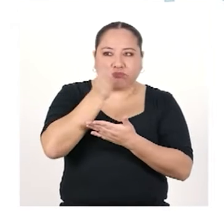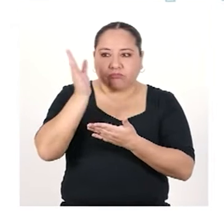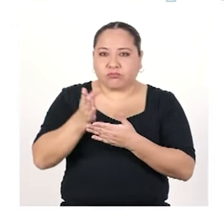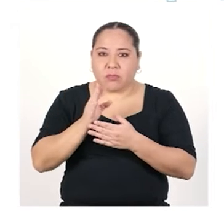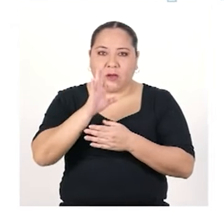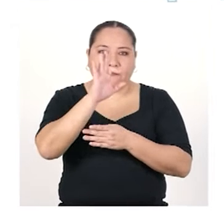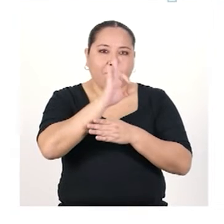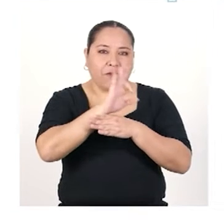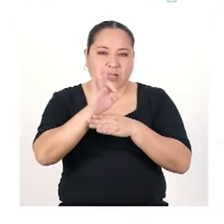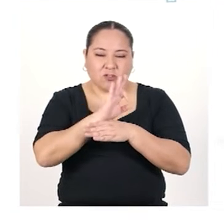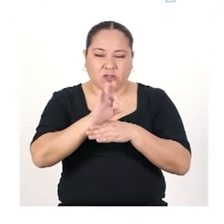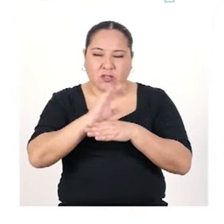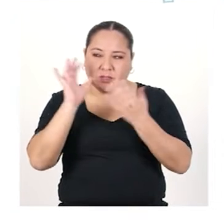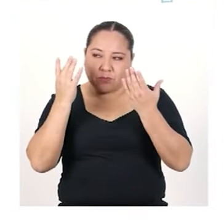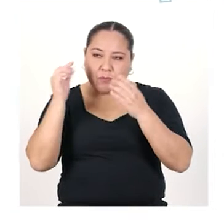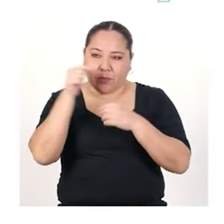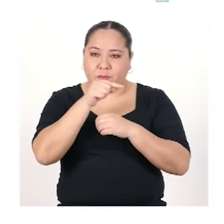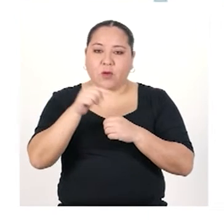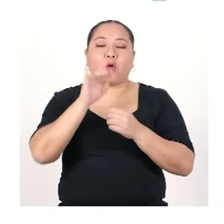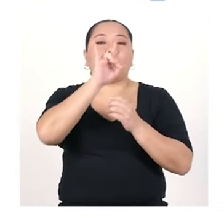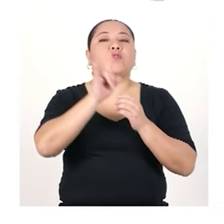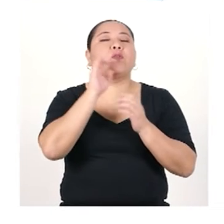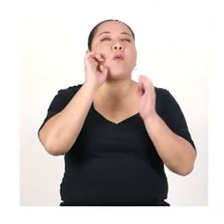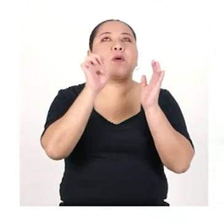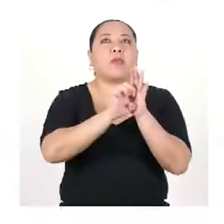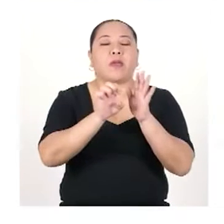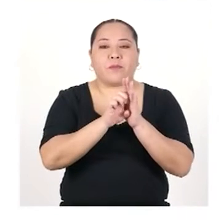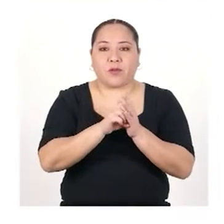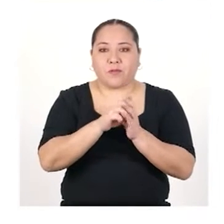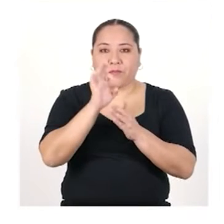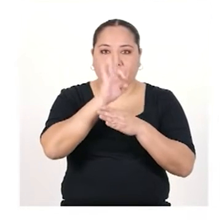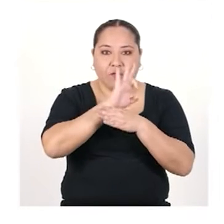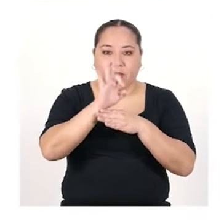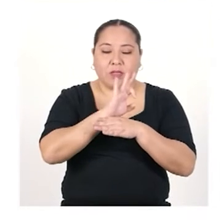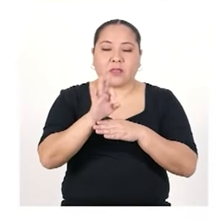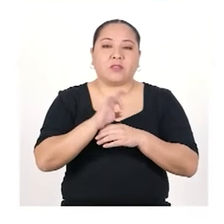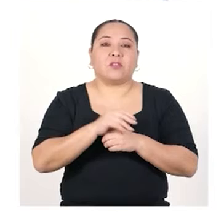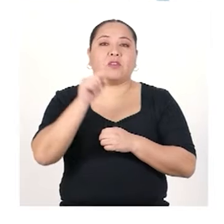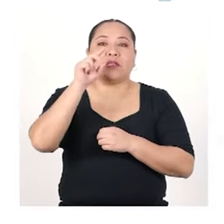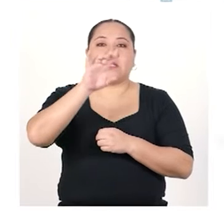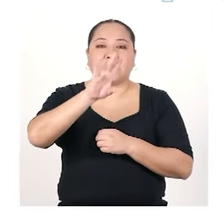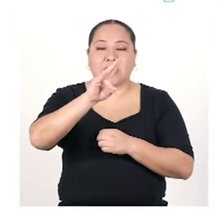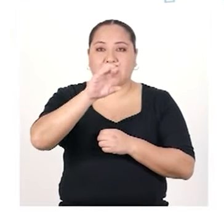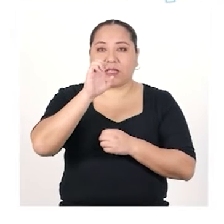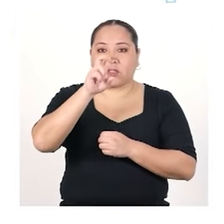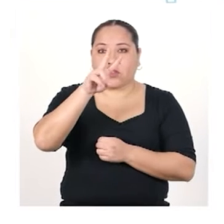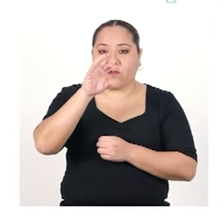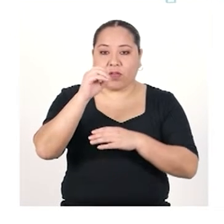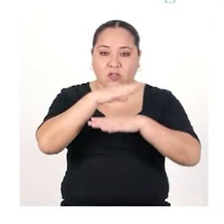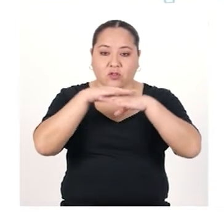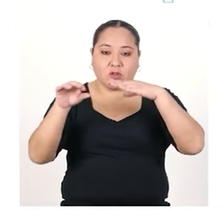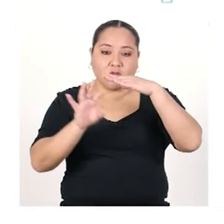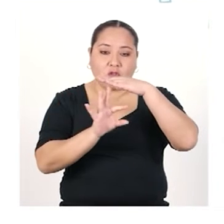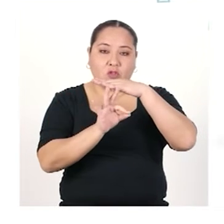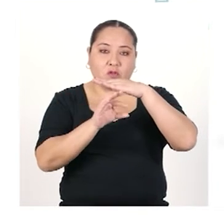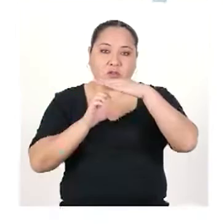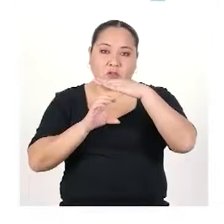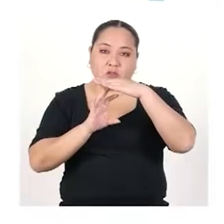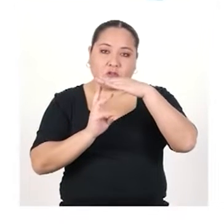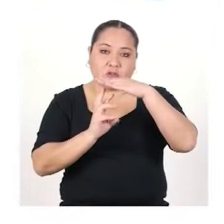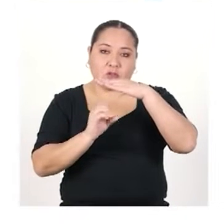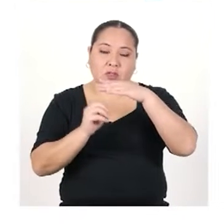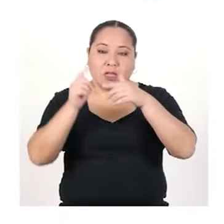fracciones equivalentes. Usemos como ejemplo la fracción 720 sobre 960 y